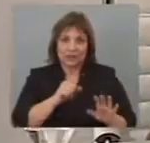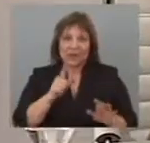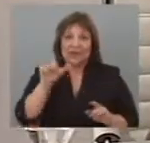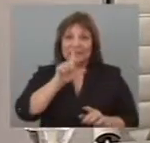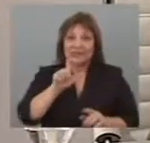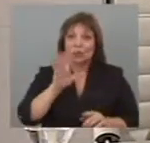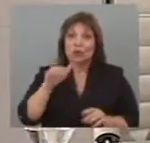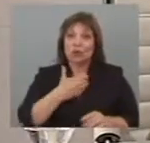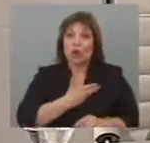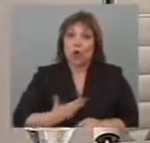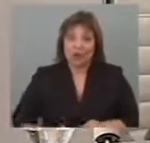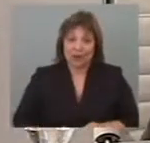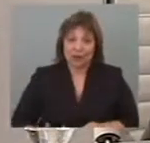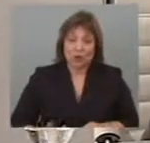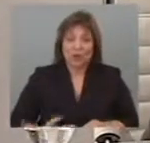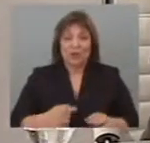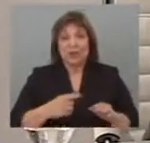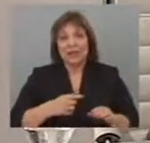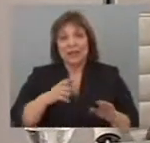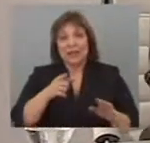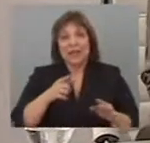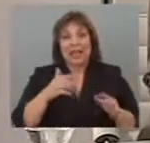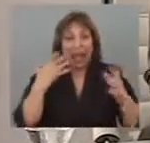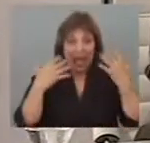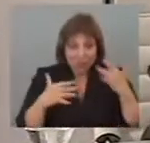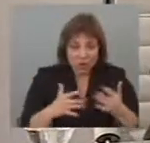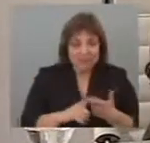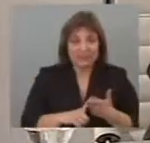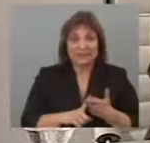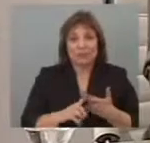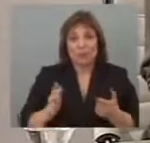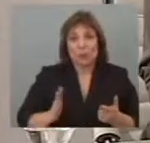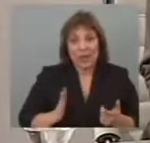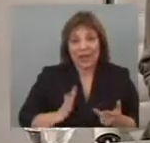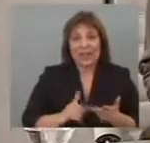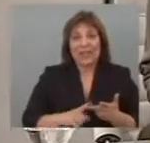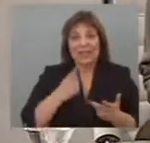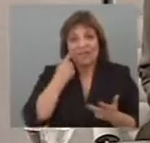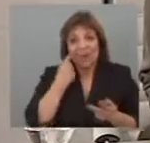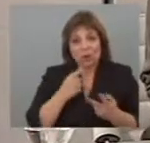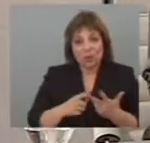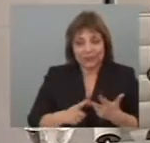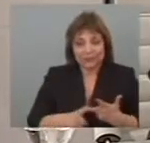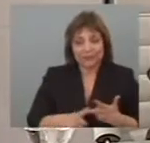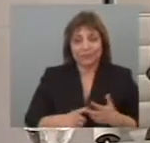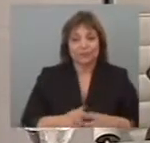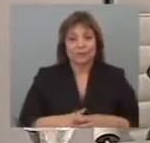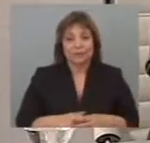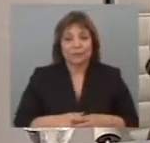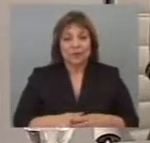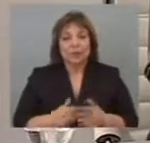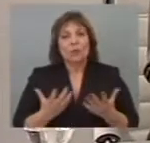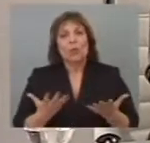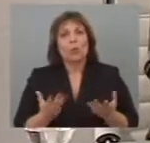liceos públicos, niñas, bueno, adolescentes, adolescentes, mujeres y... Mujeres varones. Y varones.